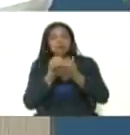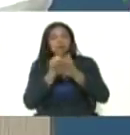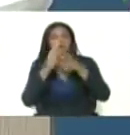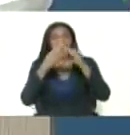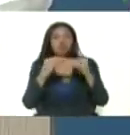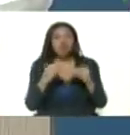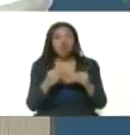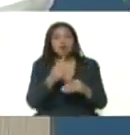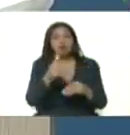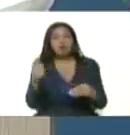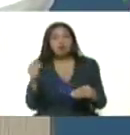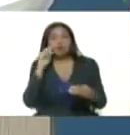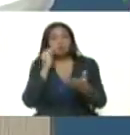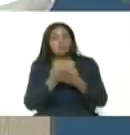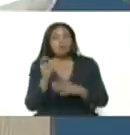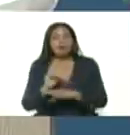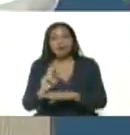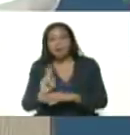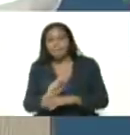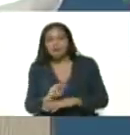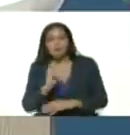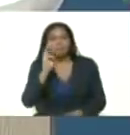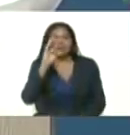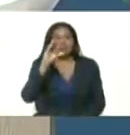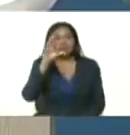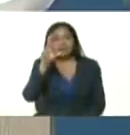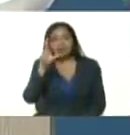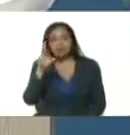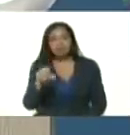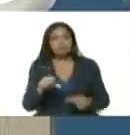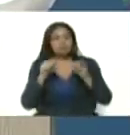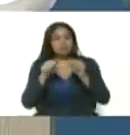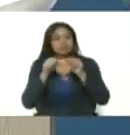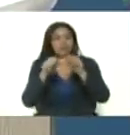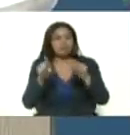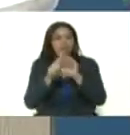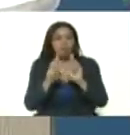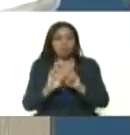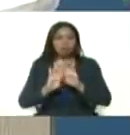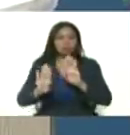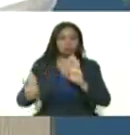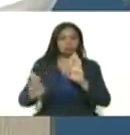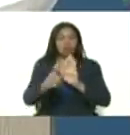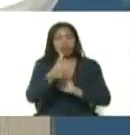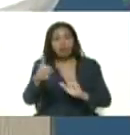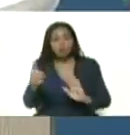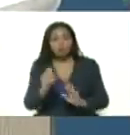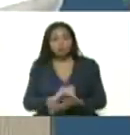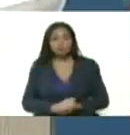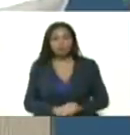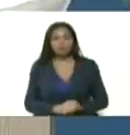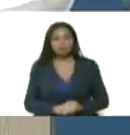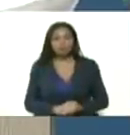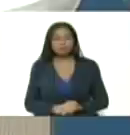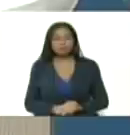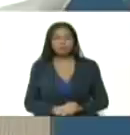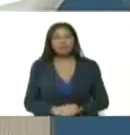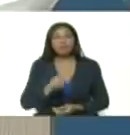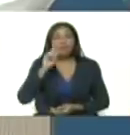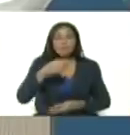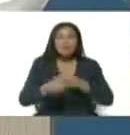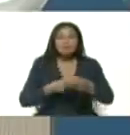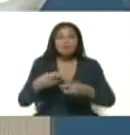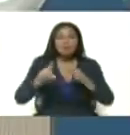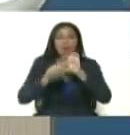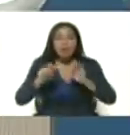todos pruebas rápidas, pruebas de PCR y se mantienen en aislamiento preventivo. Otro tanto hacemos con las